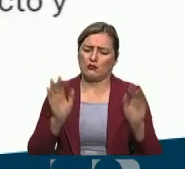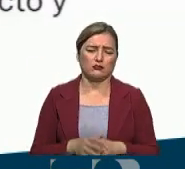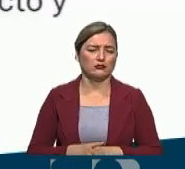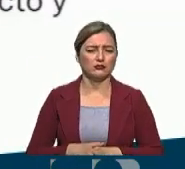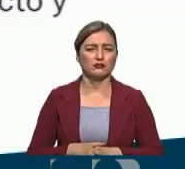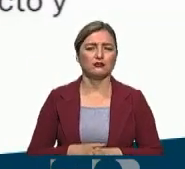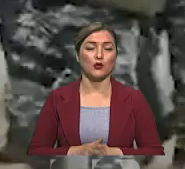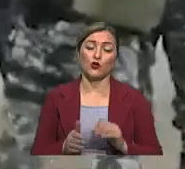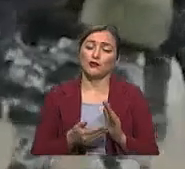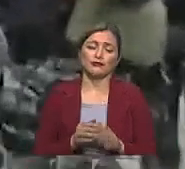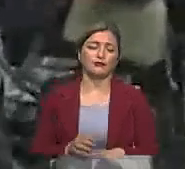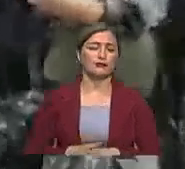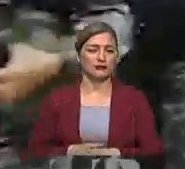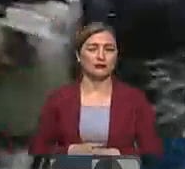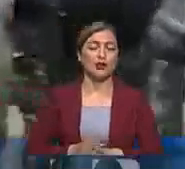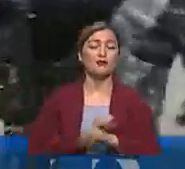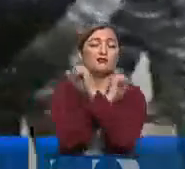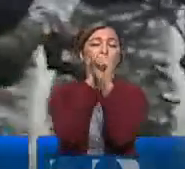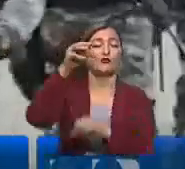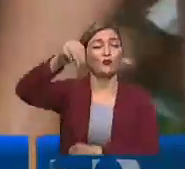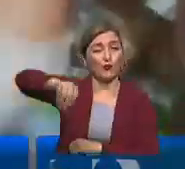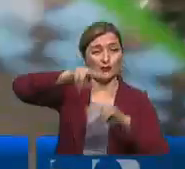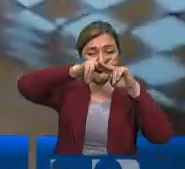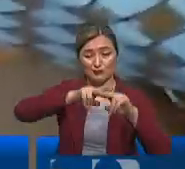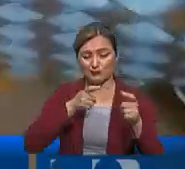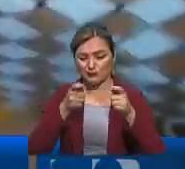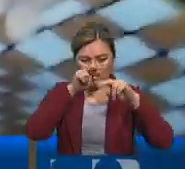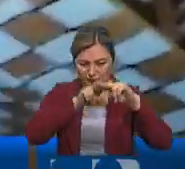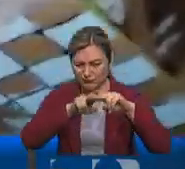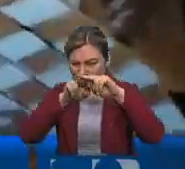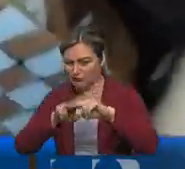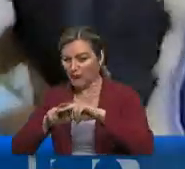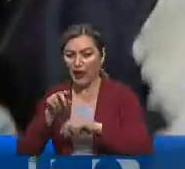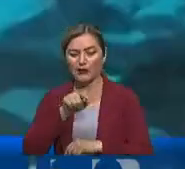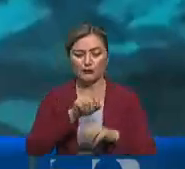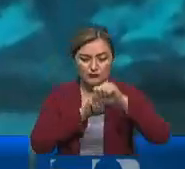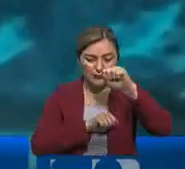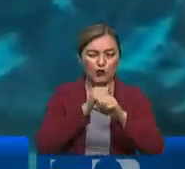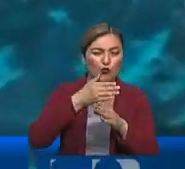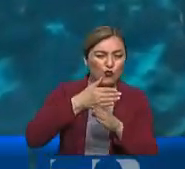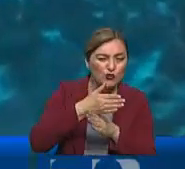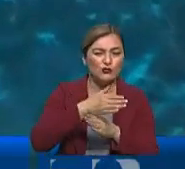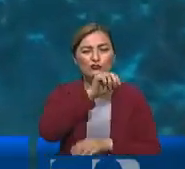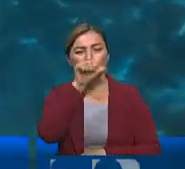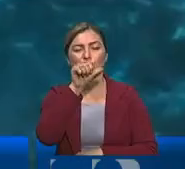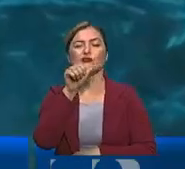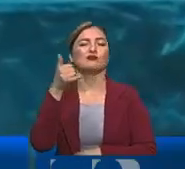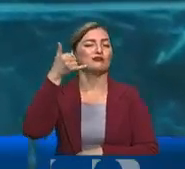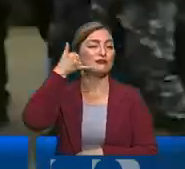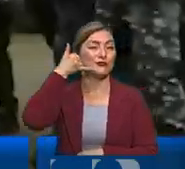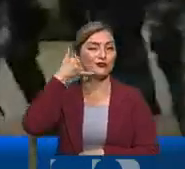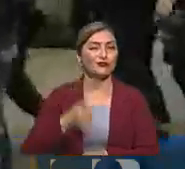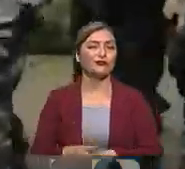controlada. Otra vez, ahí la mañana de este martes se realizó una nueva requisa. Se encontraron cuchillos, droga y